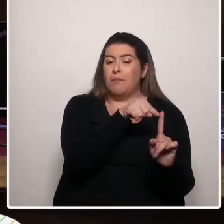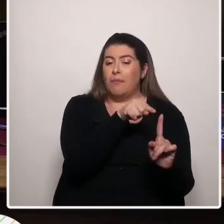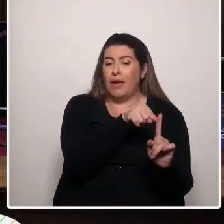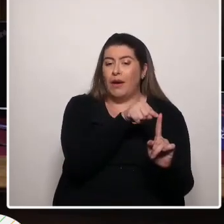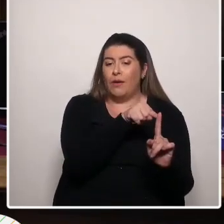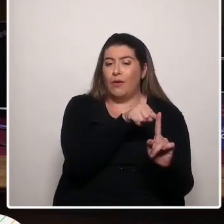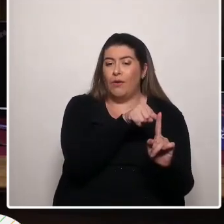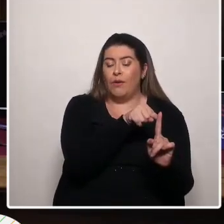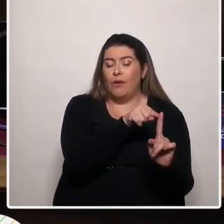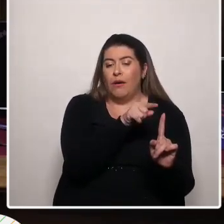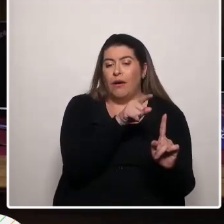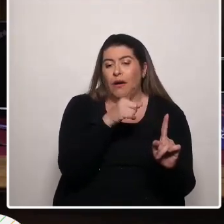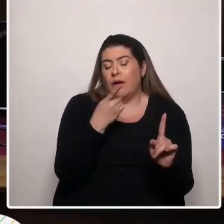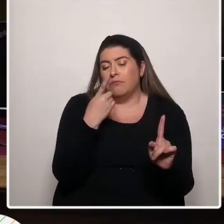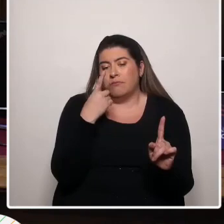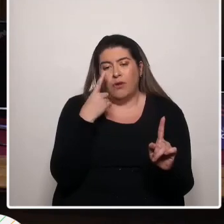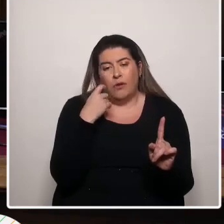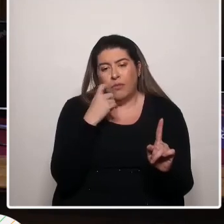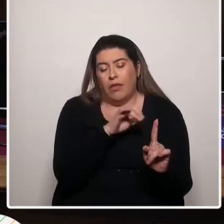dos géneros.